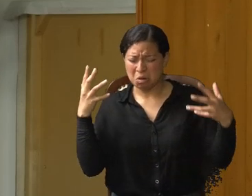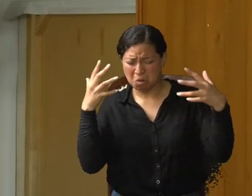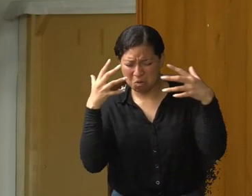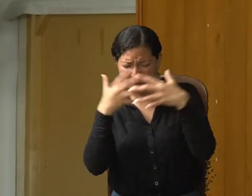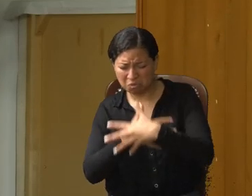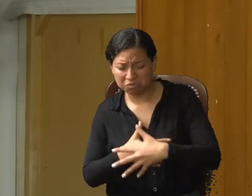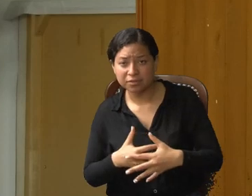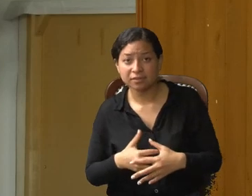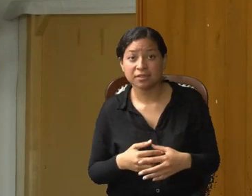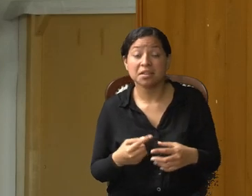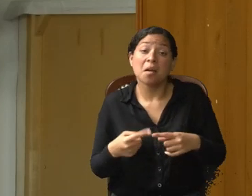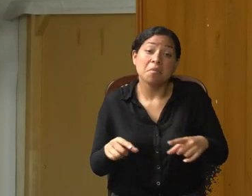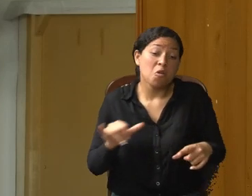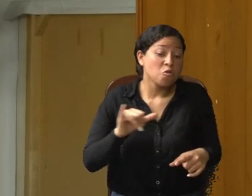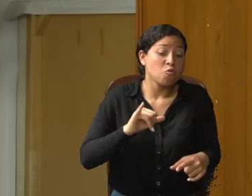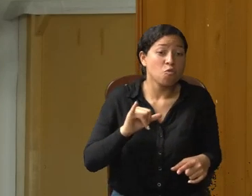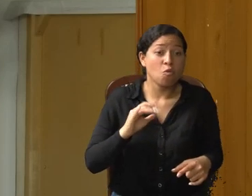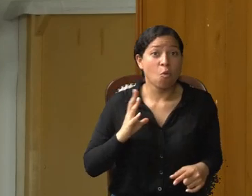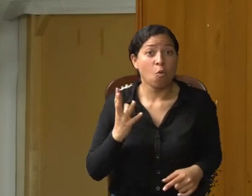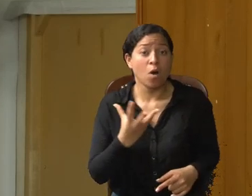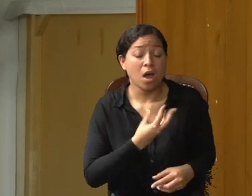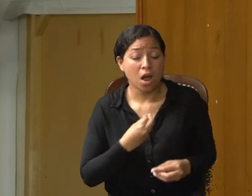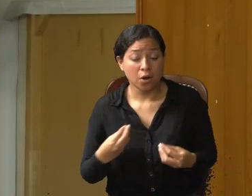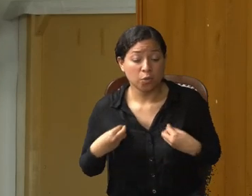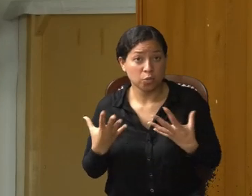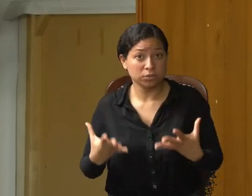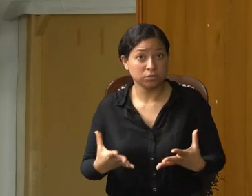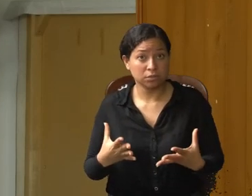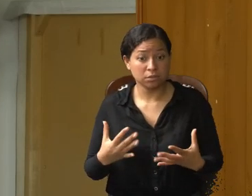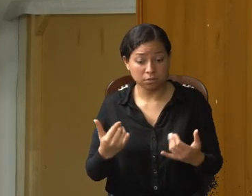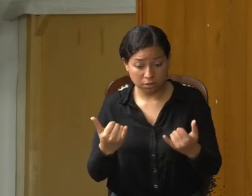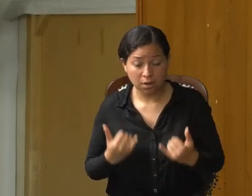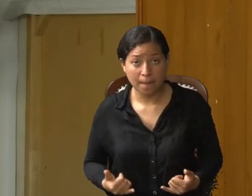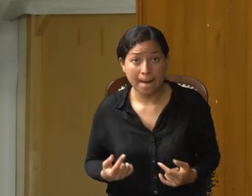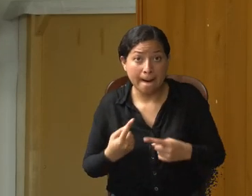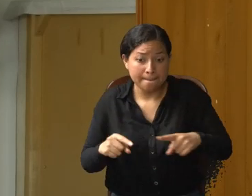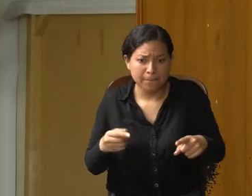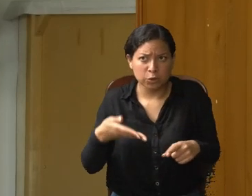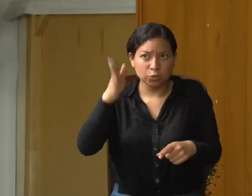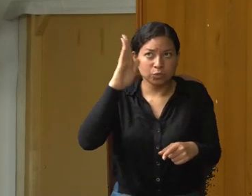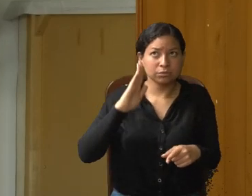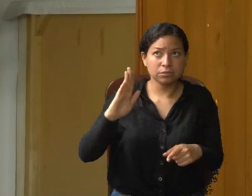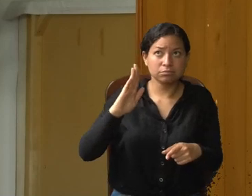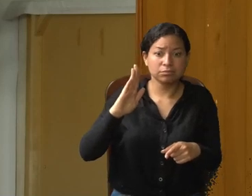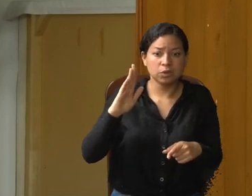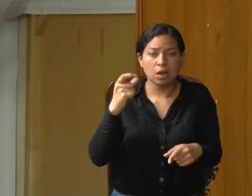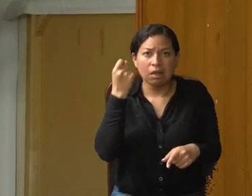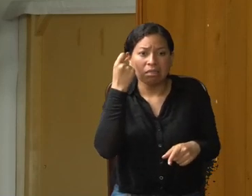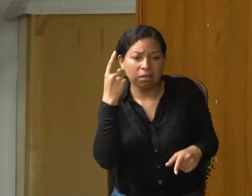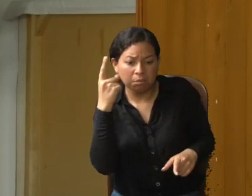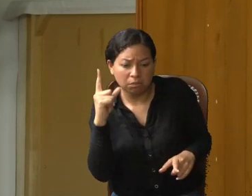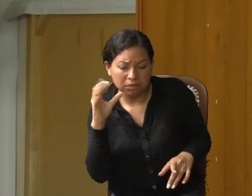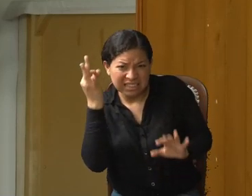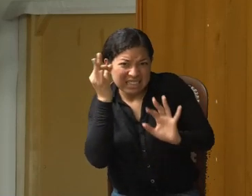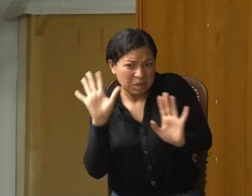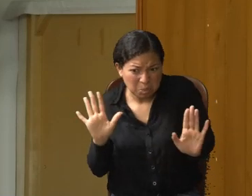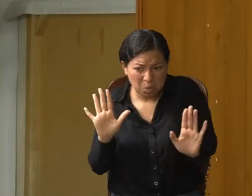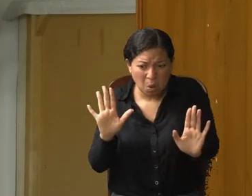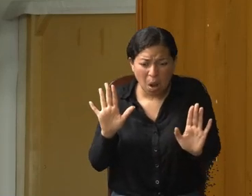ese momento. Y si Dios no llega a actuar, como vamos a ver de ahora en adelante, nuestra vida va a ser de